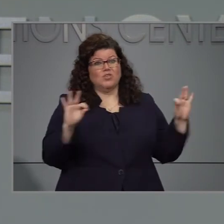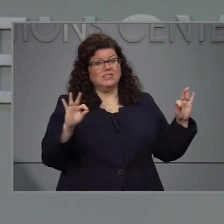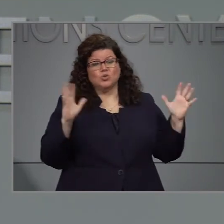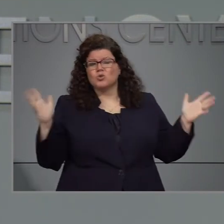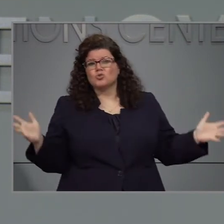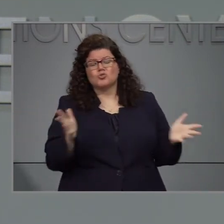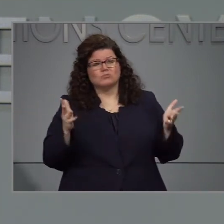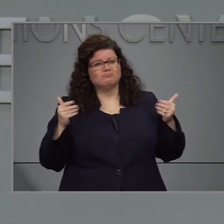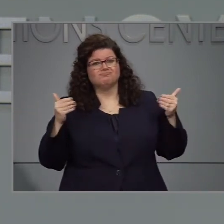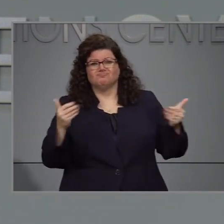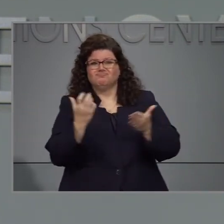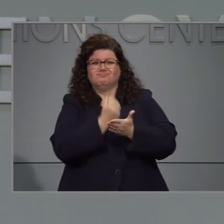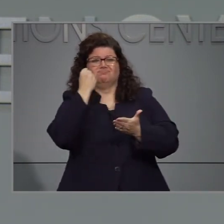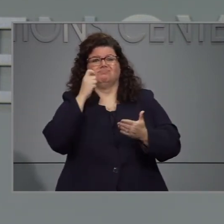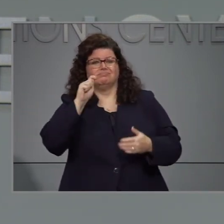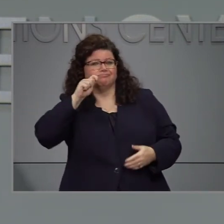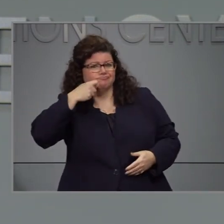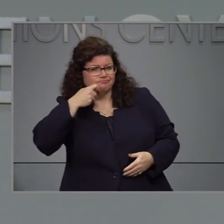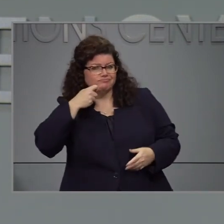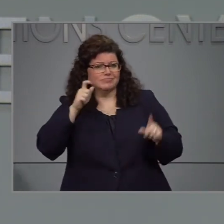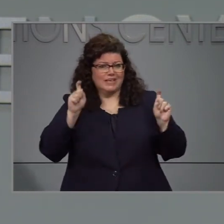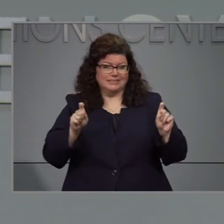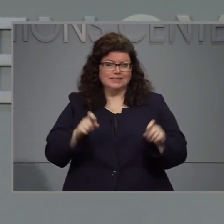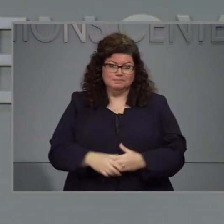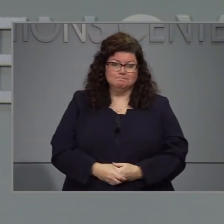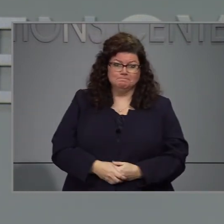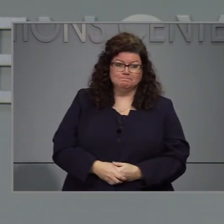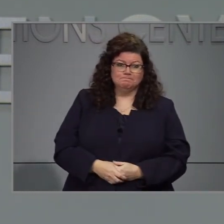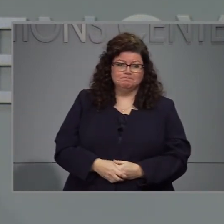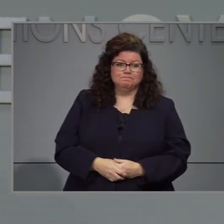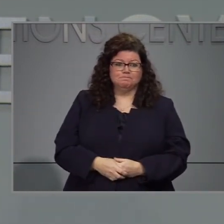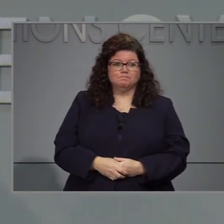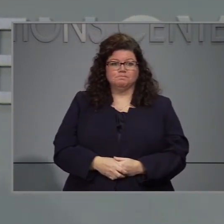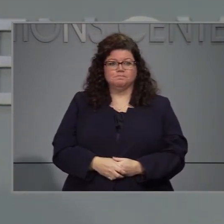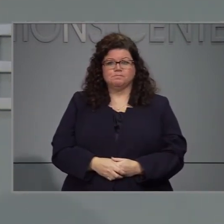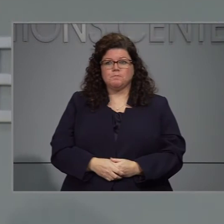más de 600 y muchos son gratis.